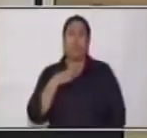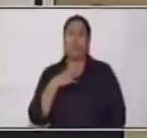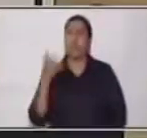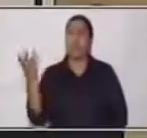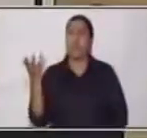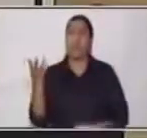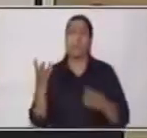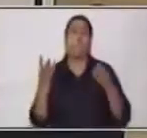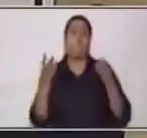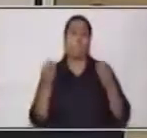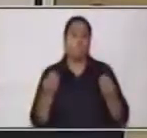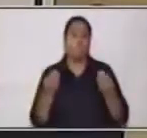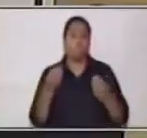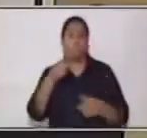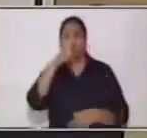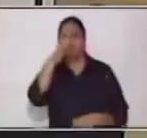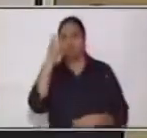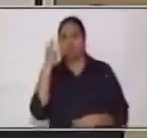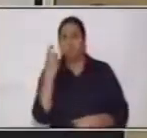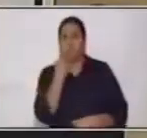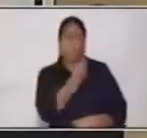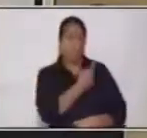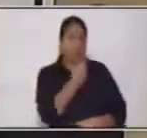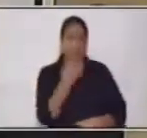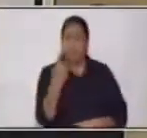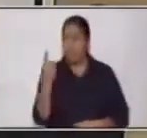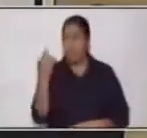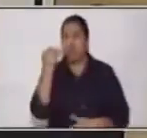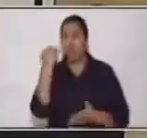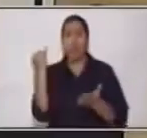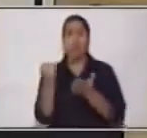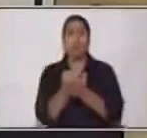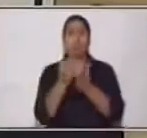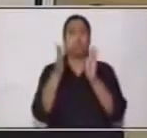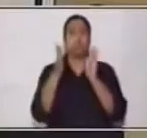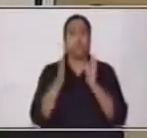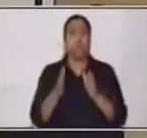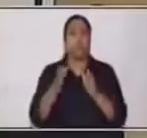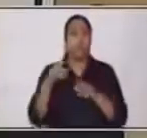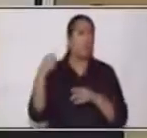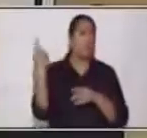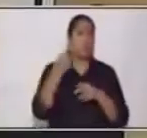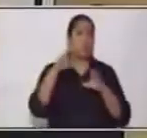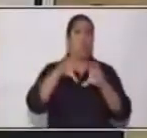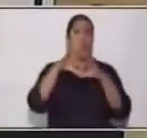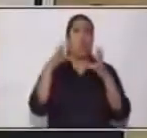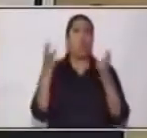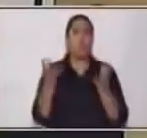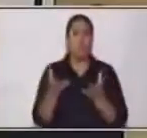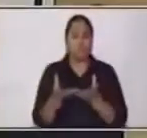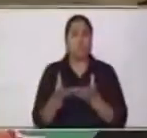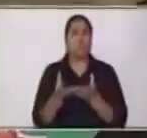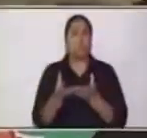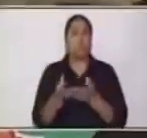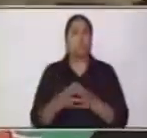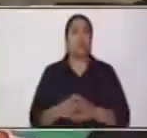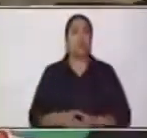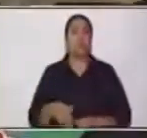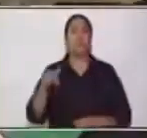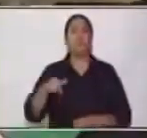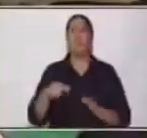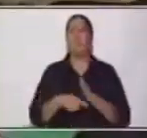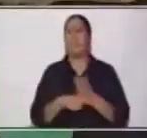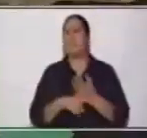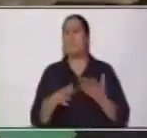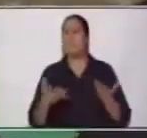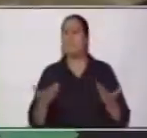mucho trabajo cada uno de los investigadores ahora a nivel mundial. Y vamos a leer este problema. Este problema surge